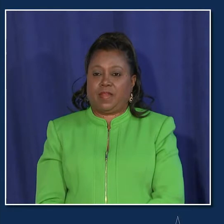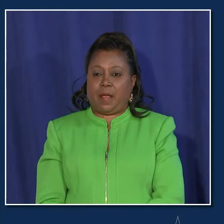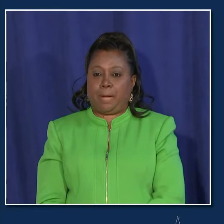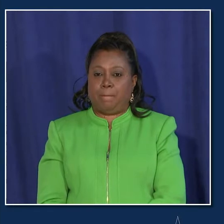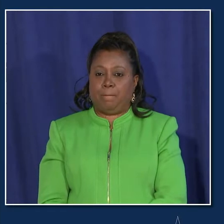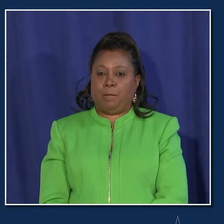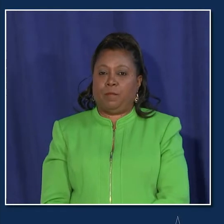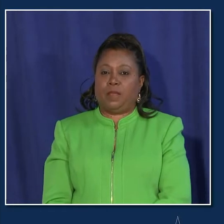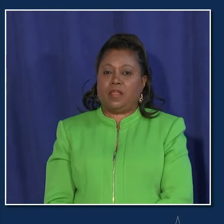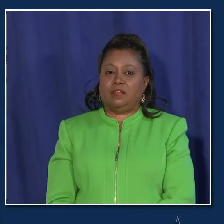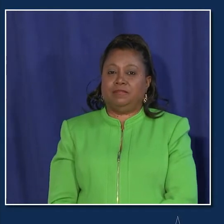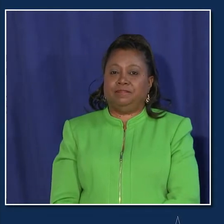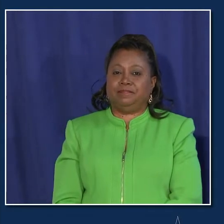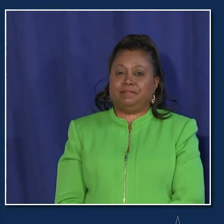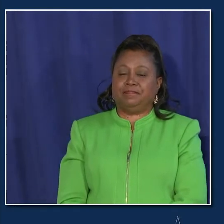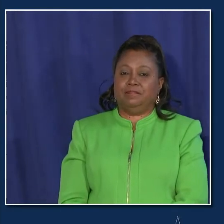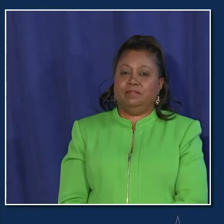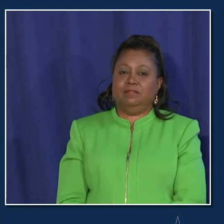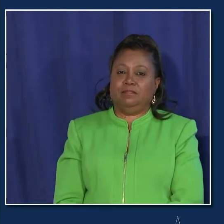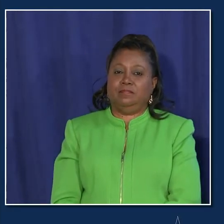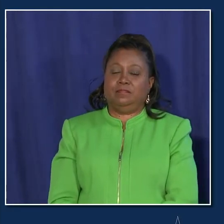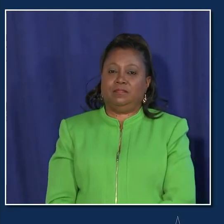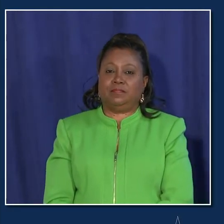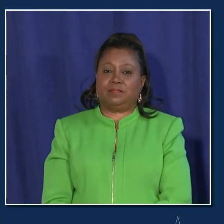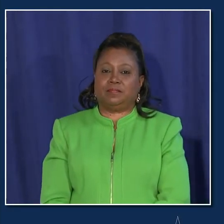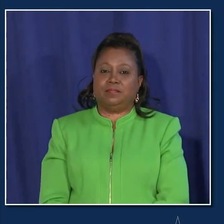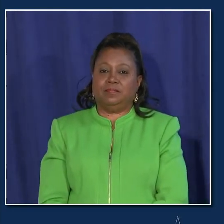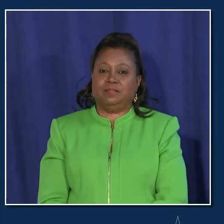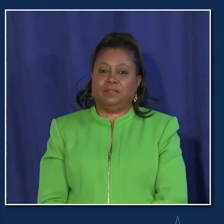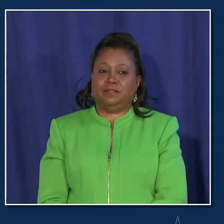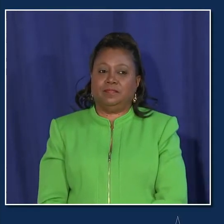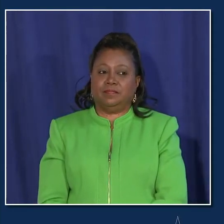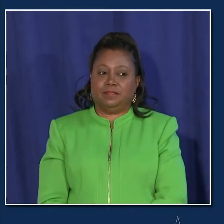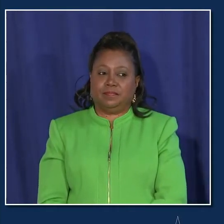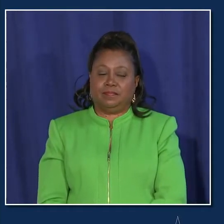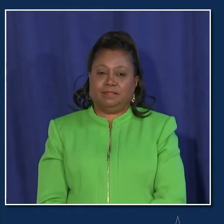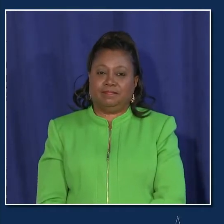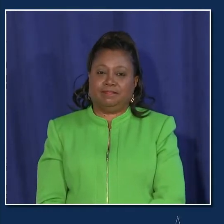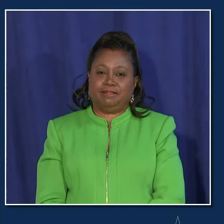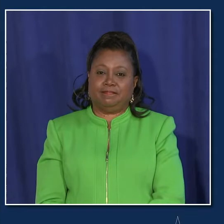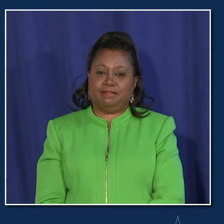pasado, fue difícil siquiera imaginar una realidad en la que tuviéramos